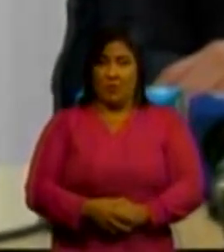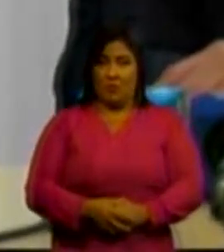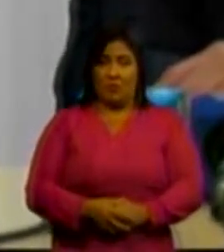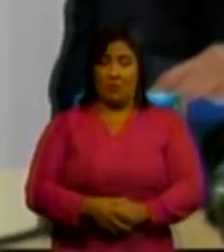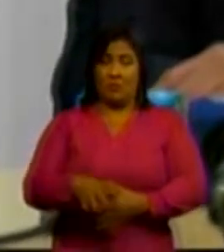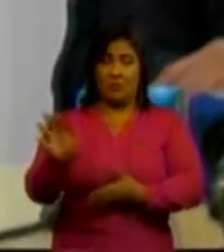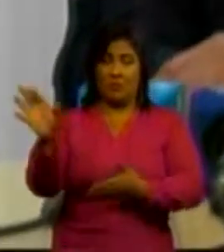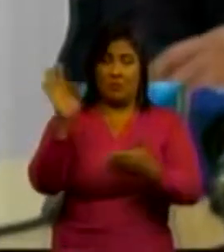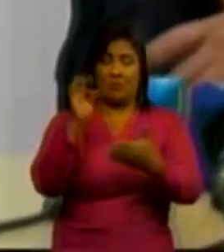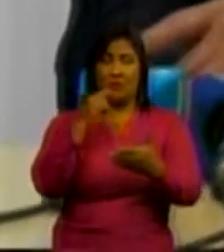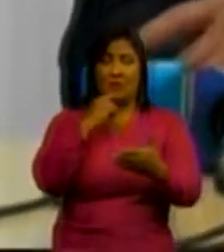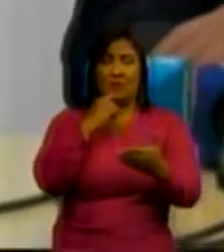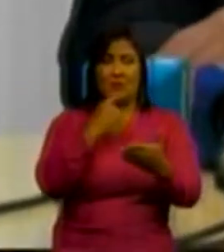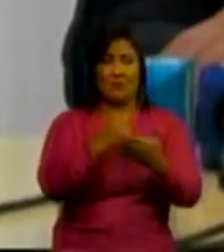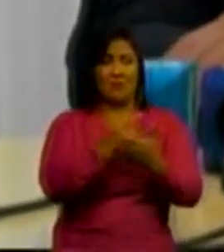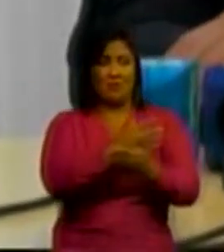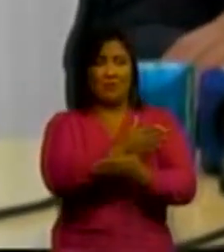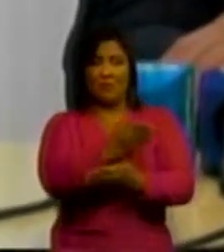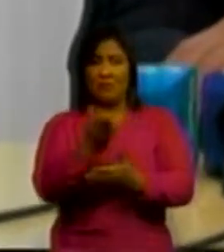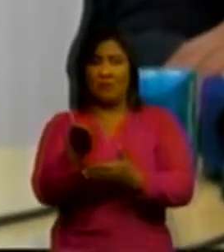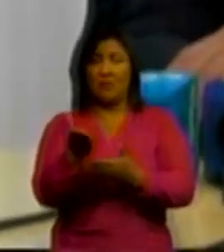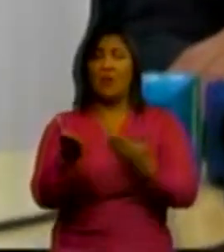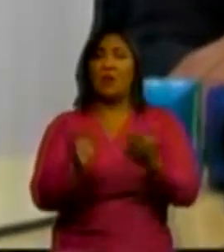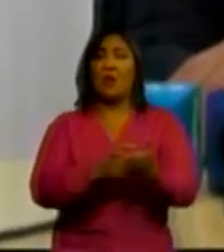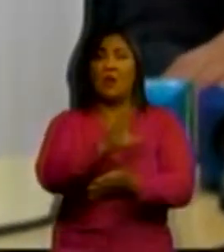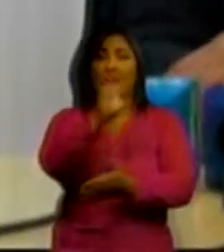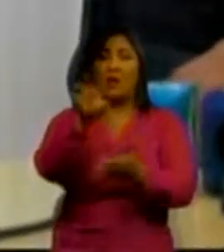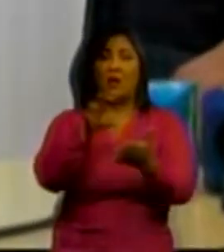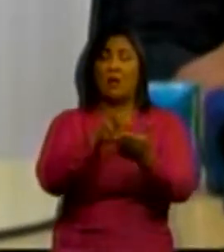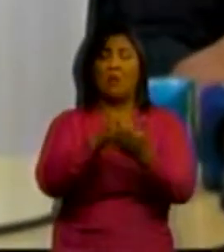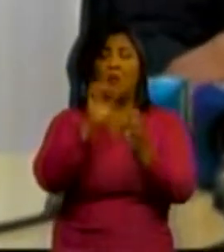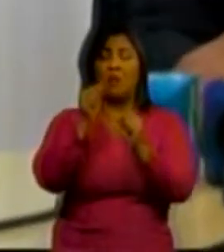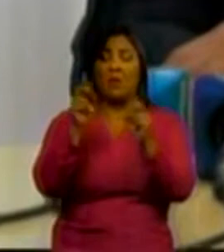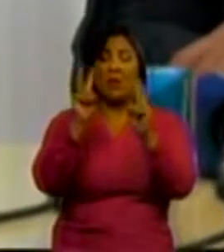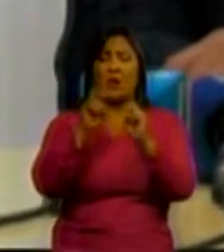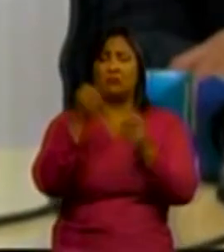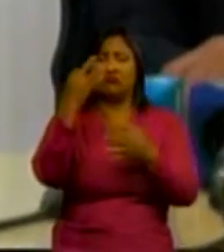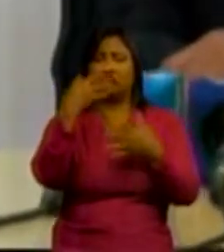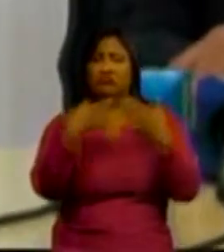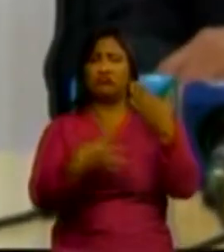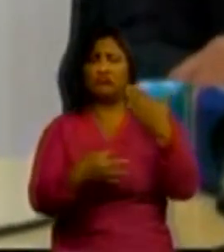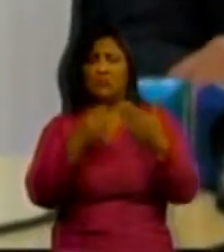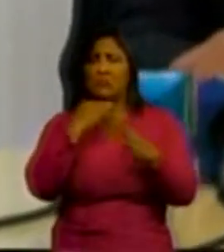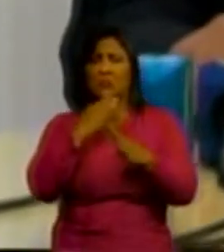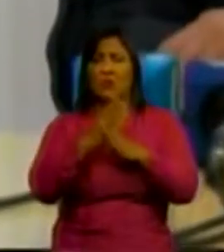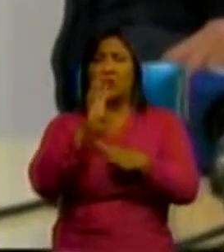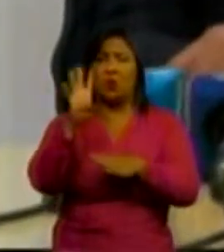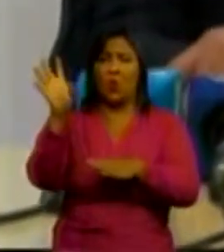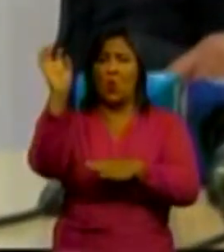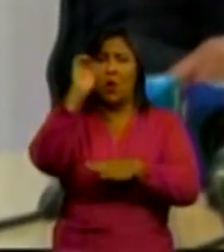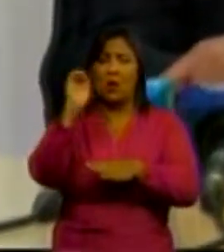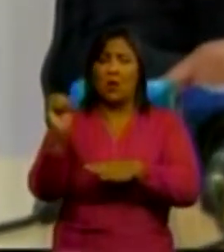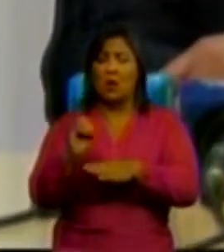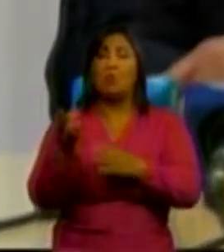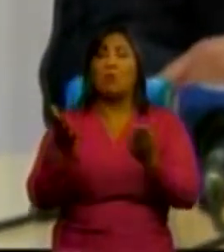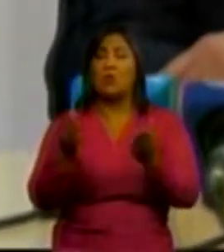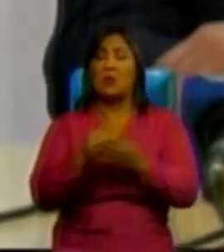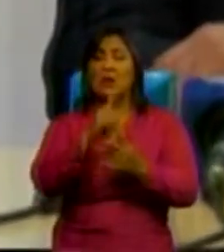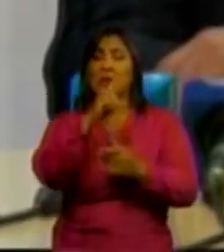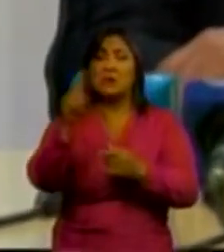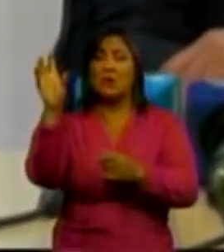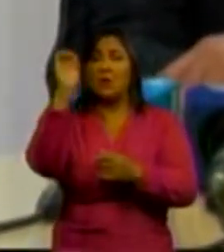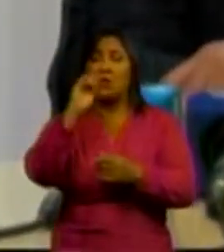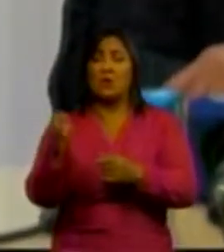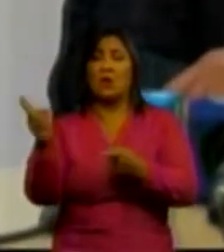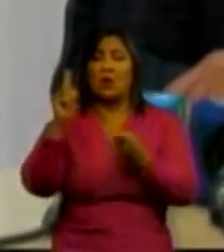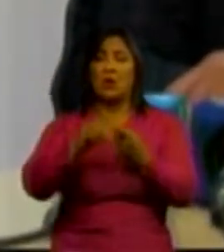Presentan una realidad de hacinamiento en las provincias y podemos revisar cifras, hablamos no del 40% de hacinamiento, sino del 100, 200,